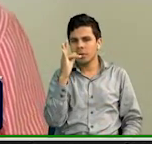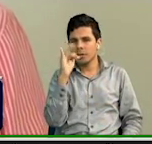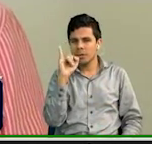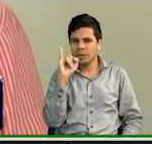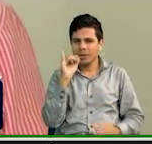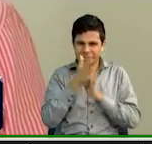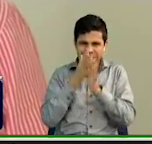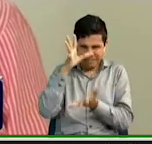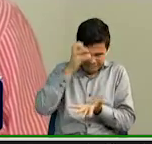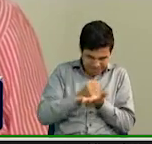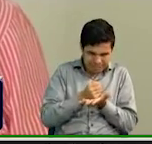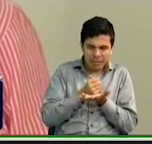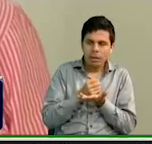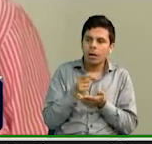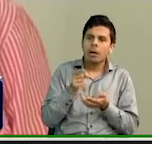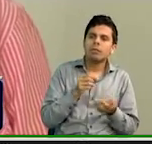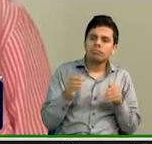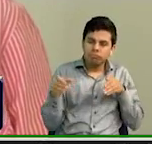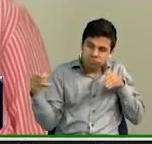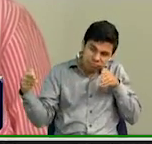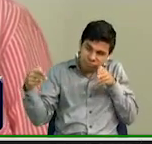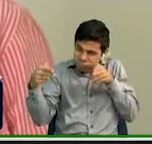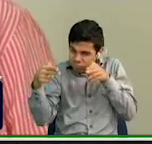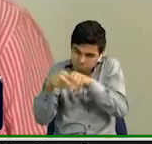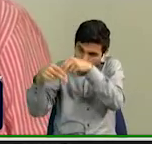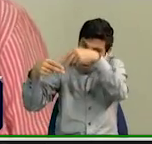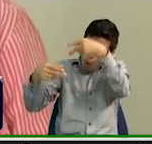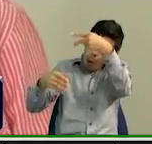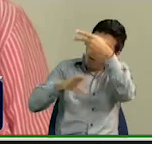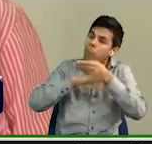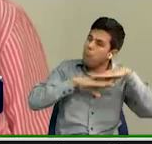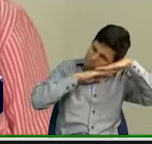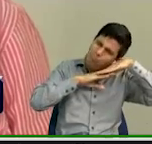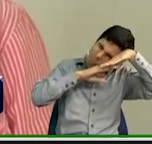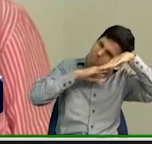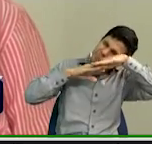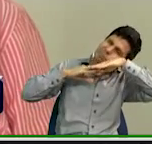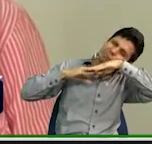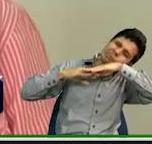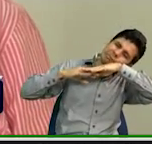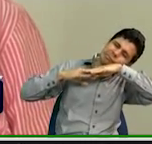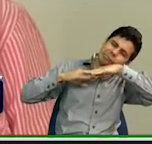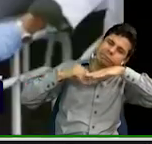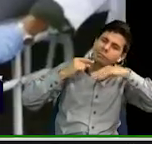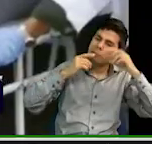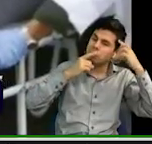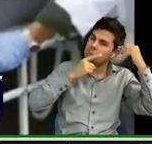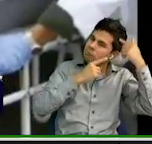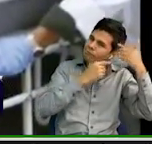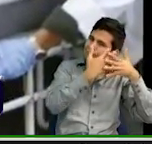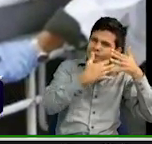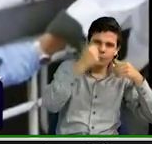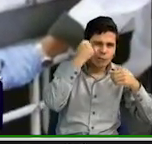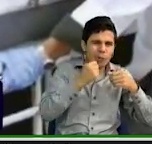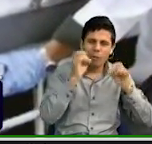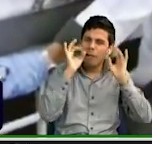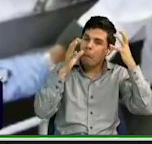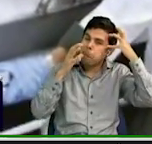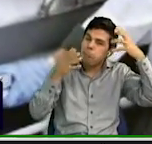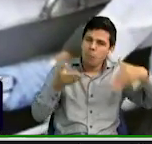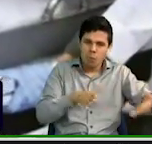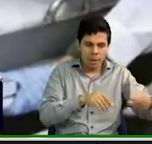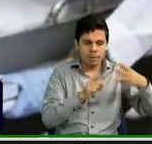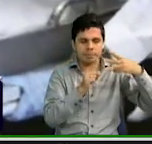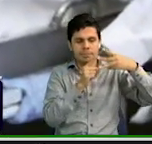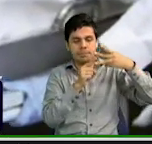nasales que requería unidad de kla intensivo por su alteración neurológica otro motociclista murió en las